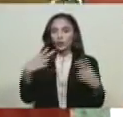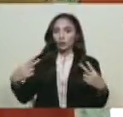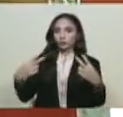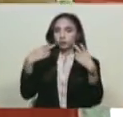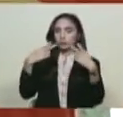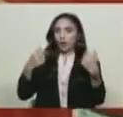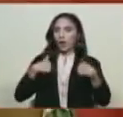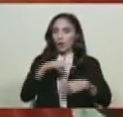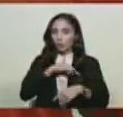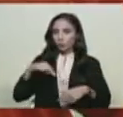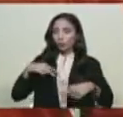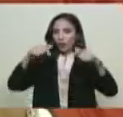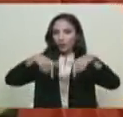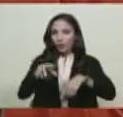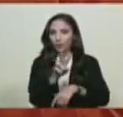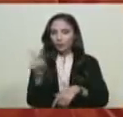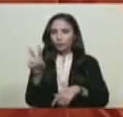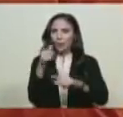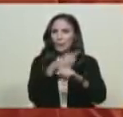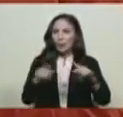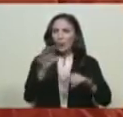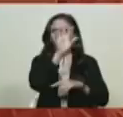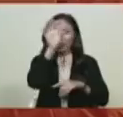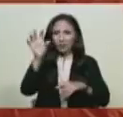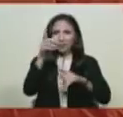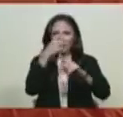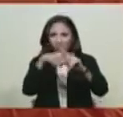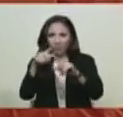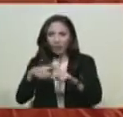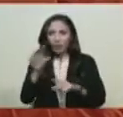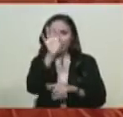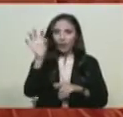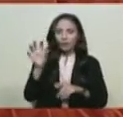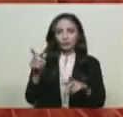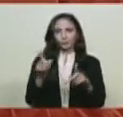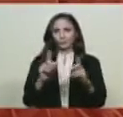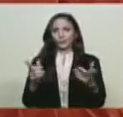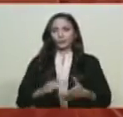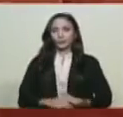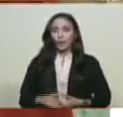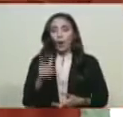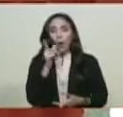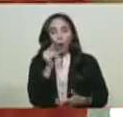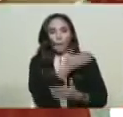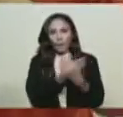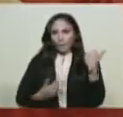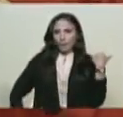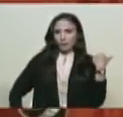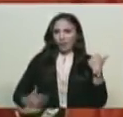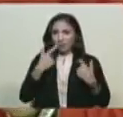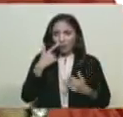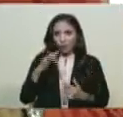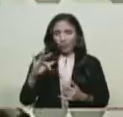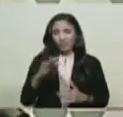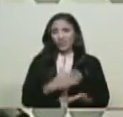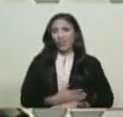Macron me resbala. Macron es un pelele de la política de Trump contra